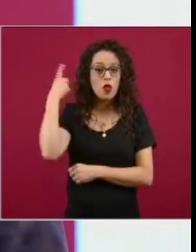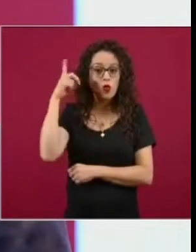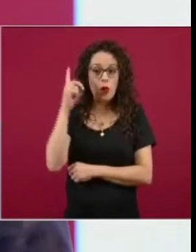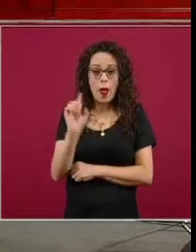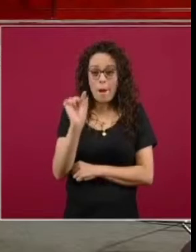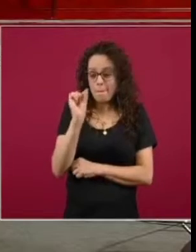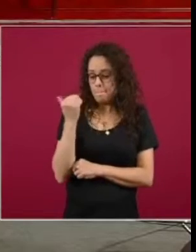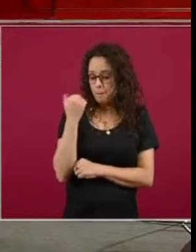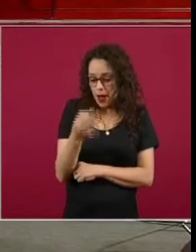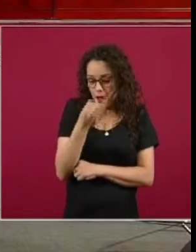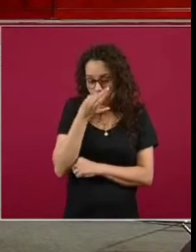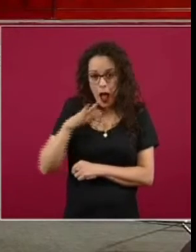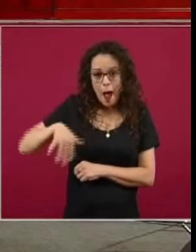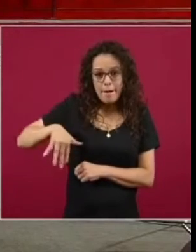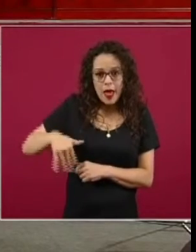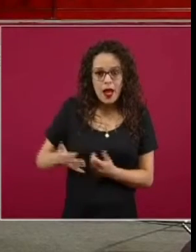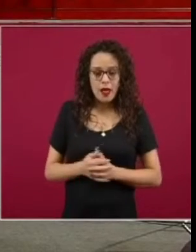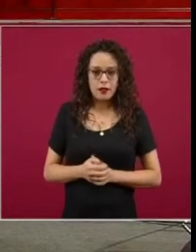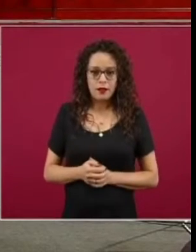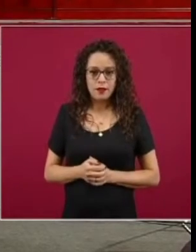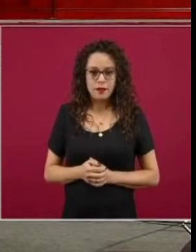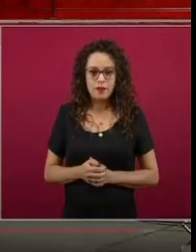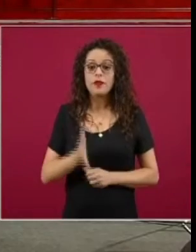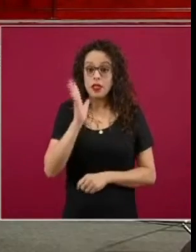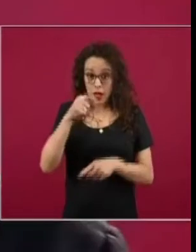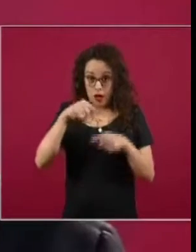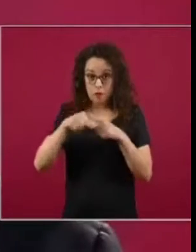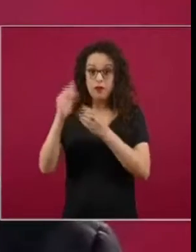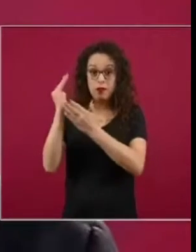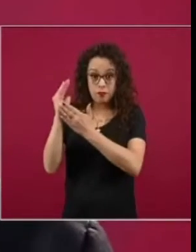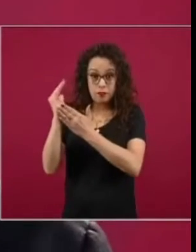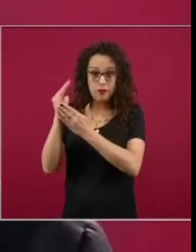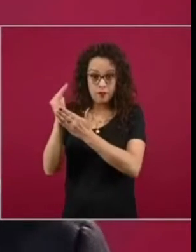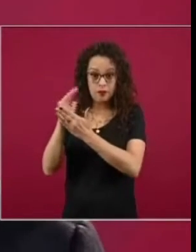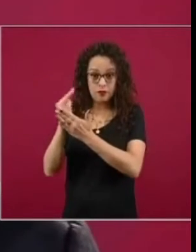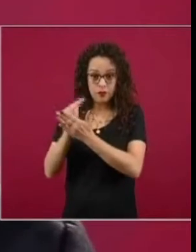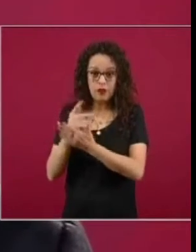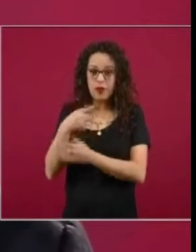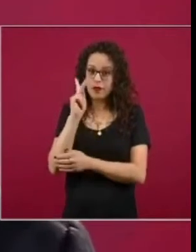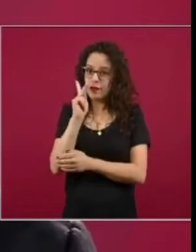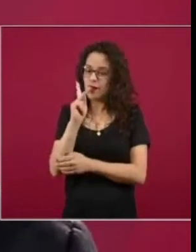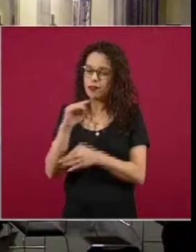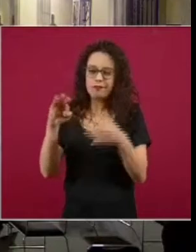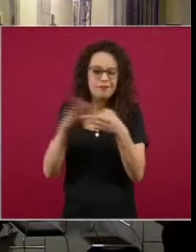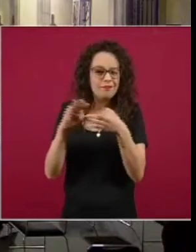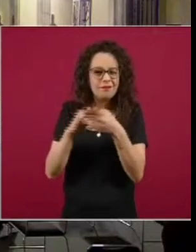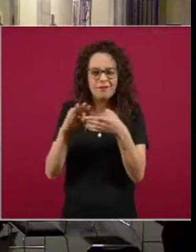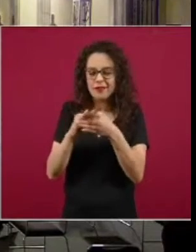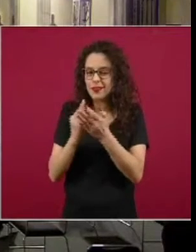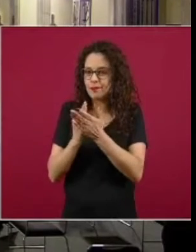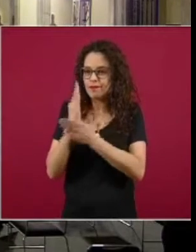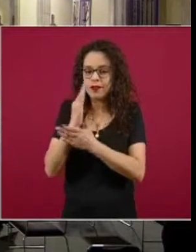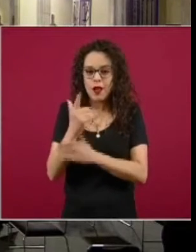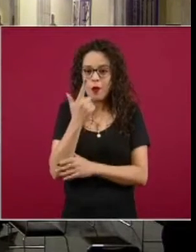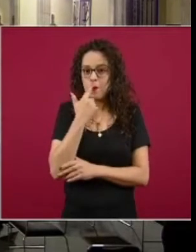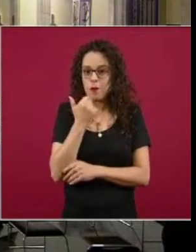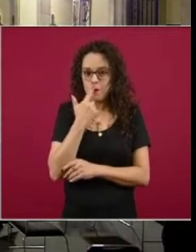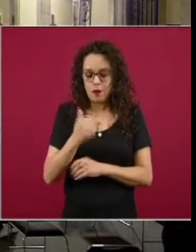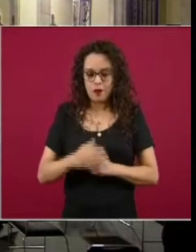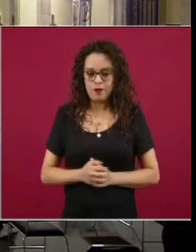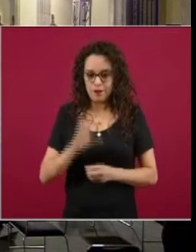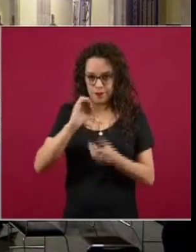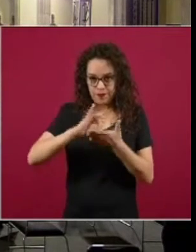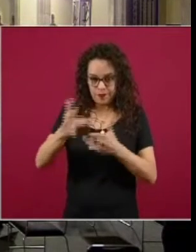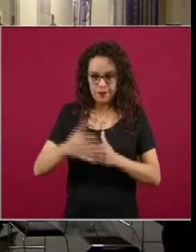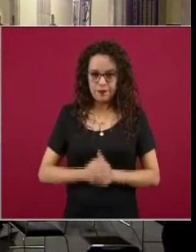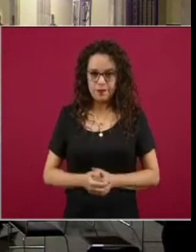disminuyó. Entonces, aunque va de bajada, está en apenas abajito del rojo. Así es. Gracias. Juan Carlos